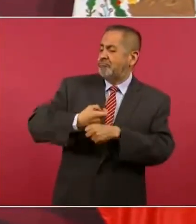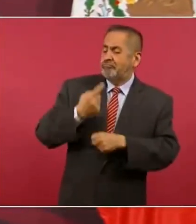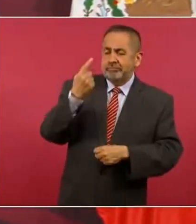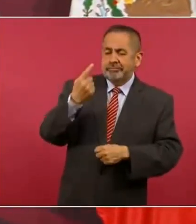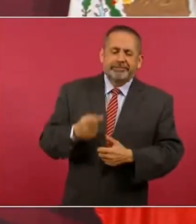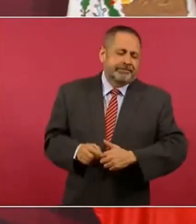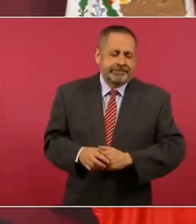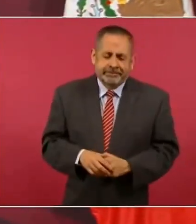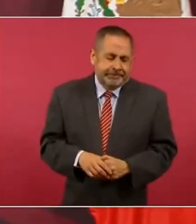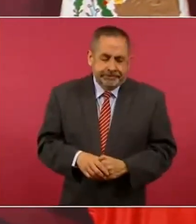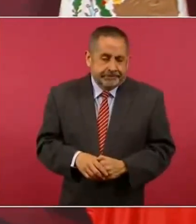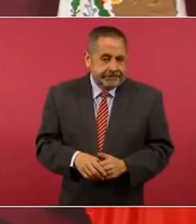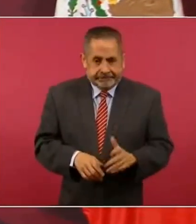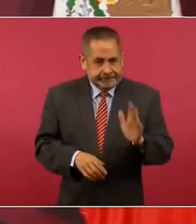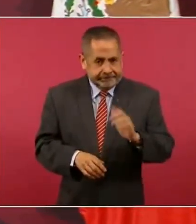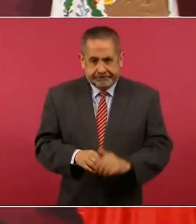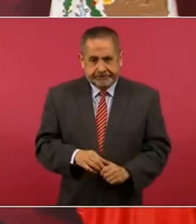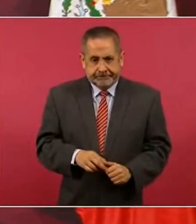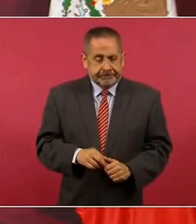es muy probable